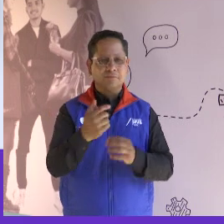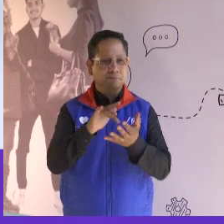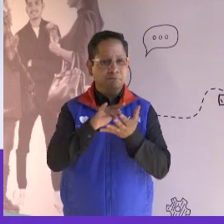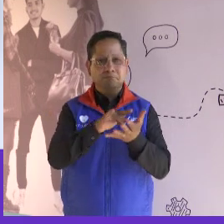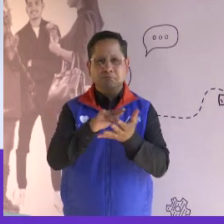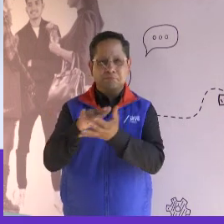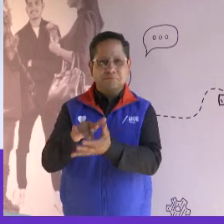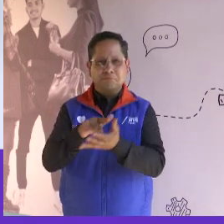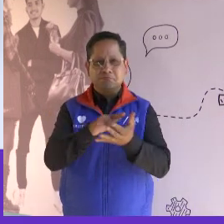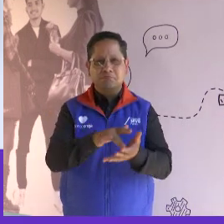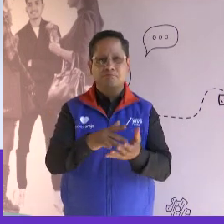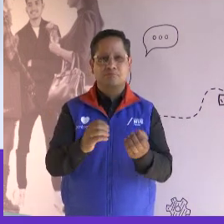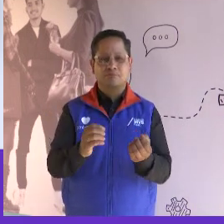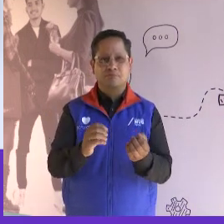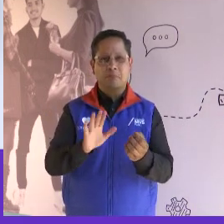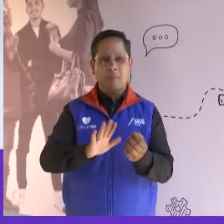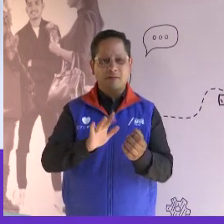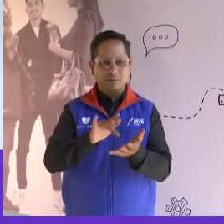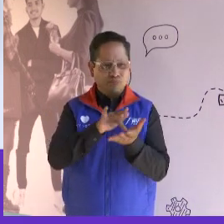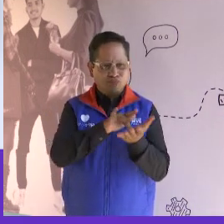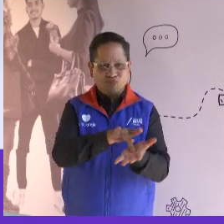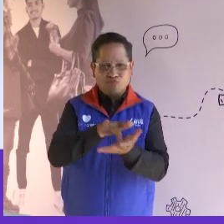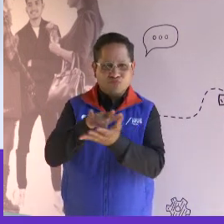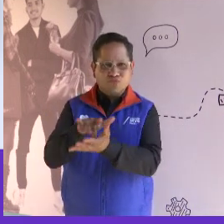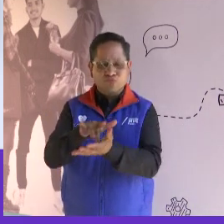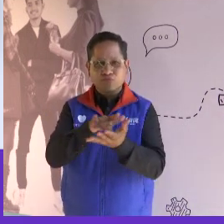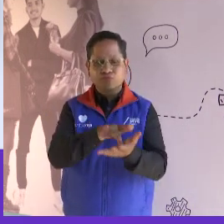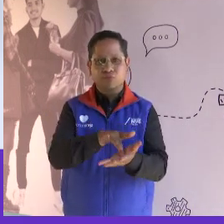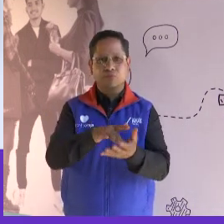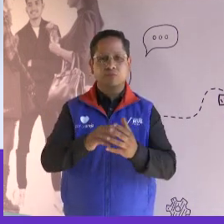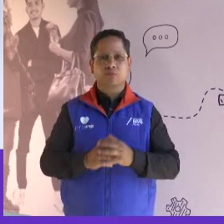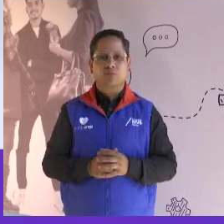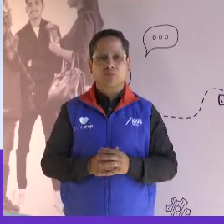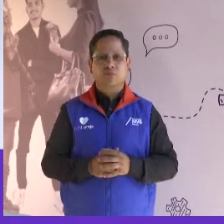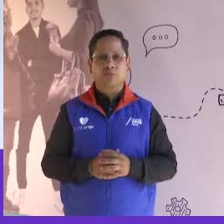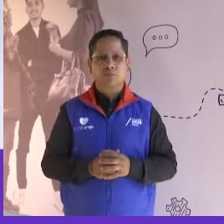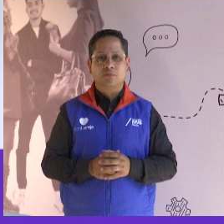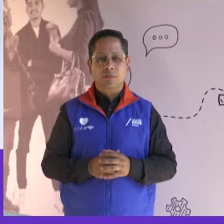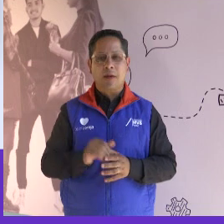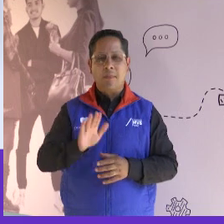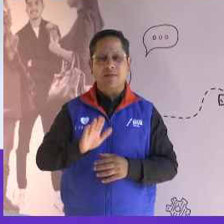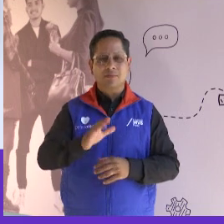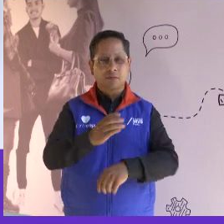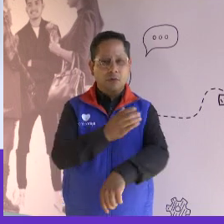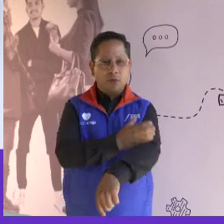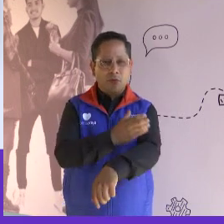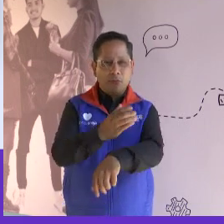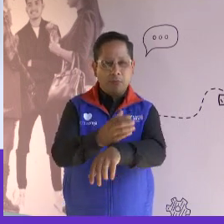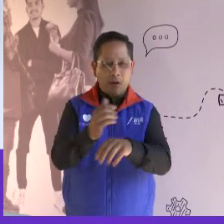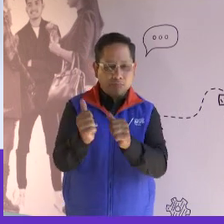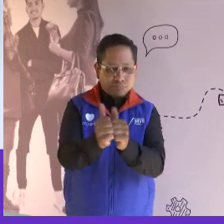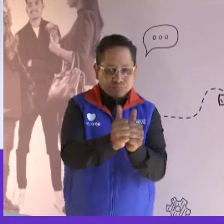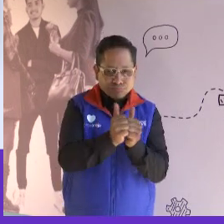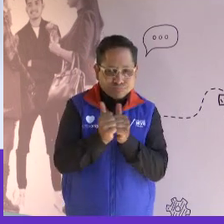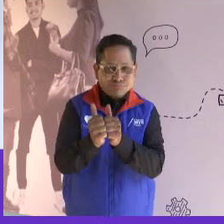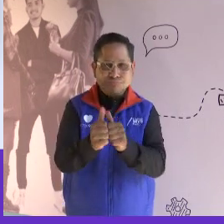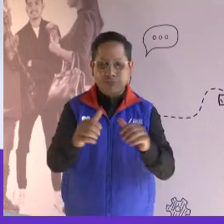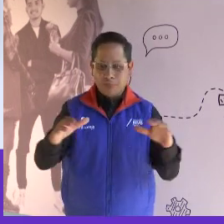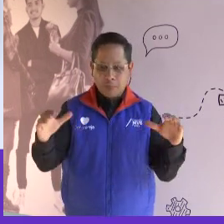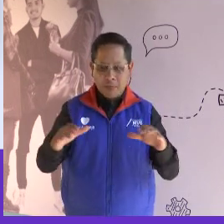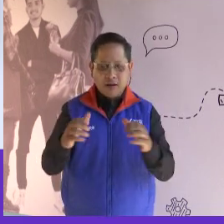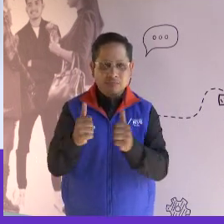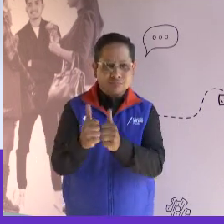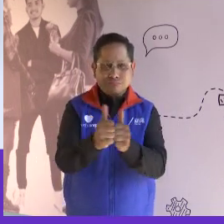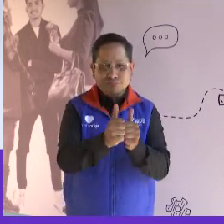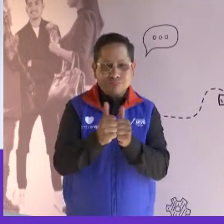palabra que está muy de moda y abramos el espacio colaborativo, hagamos una comunidad colaborativa, pero lo